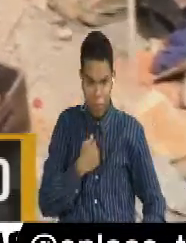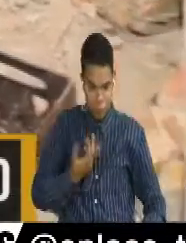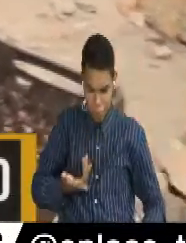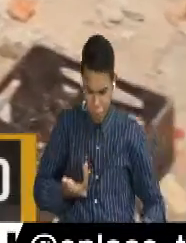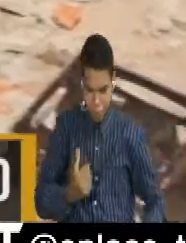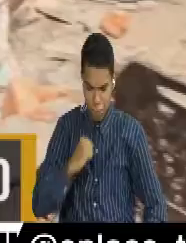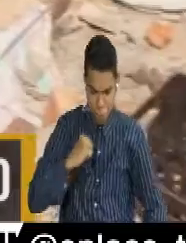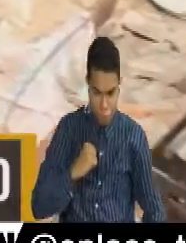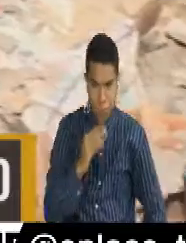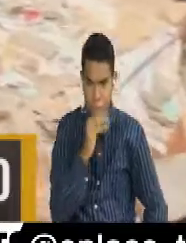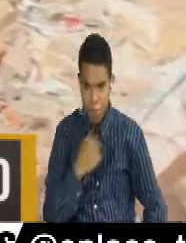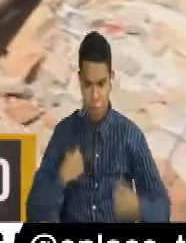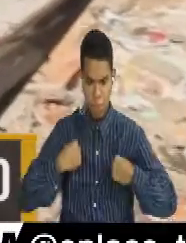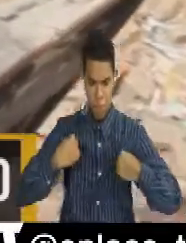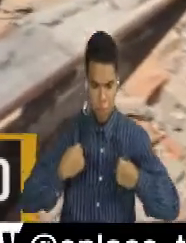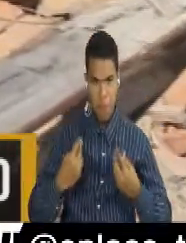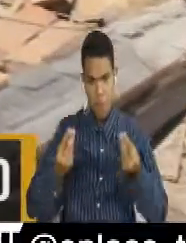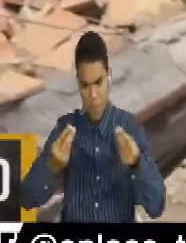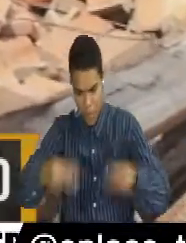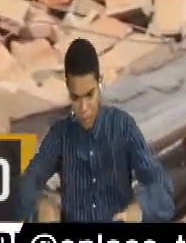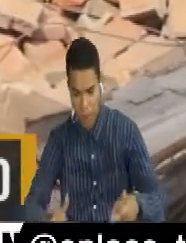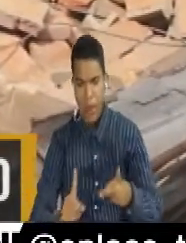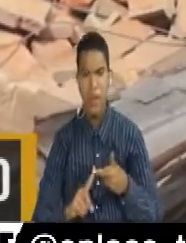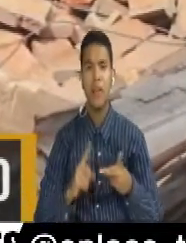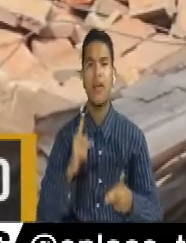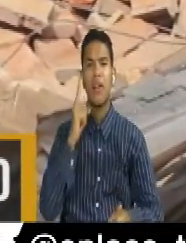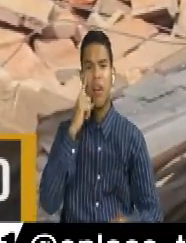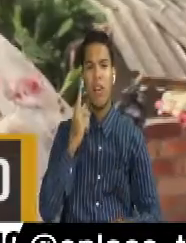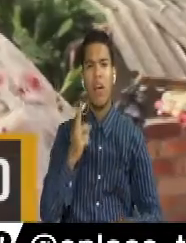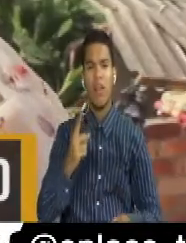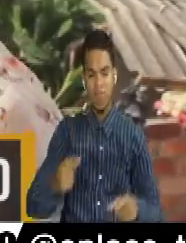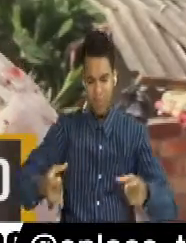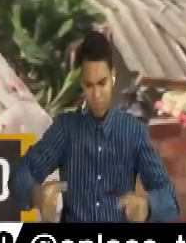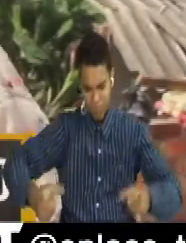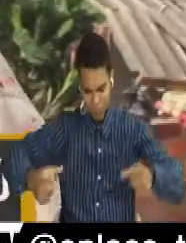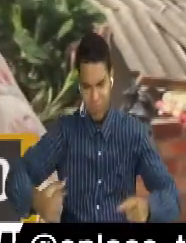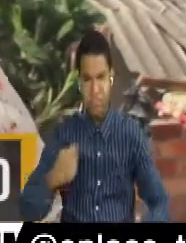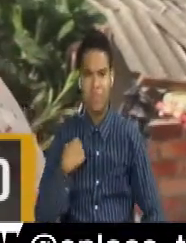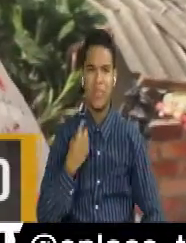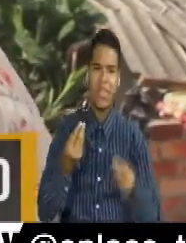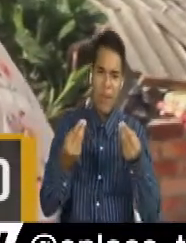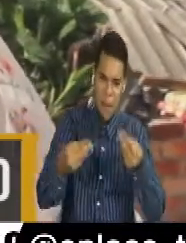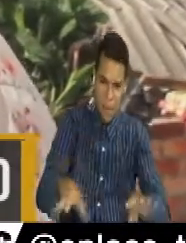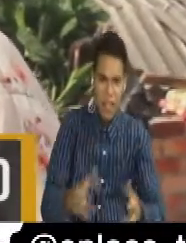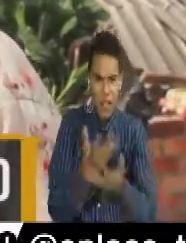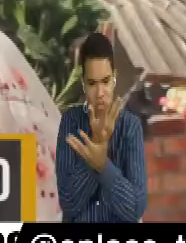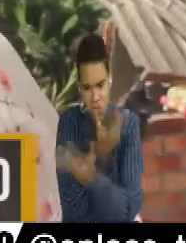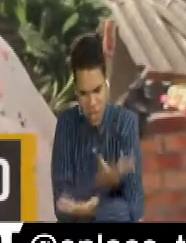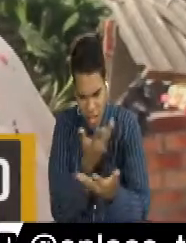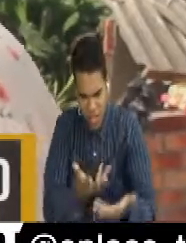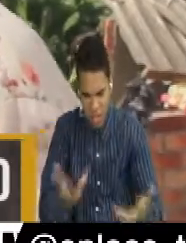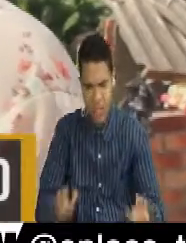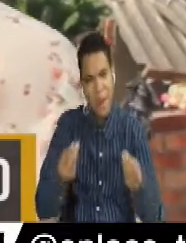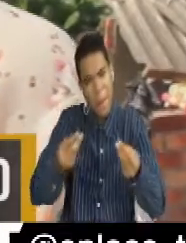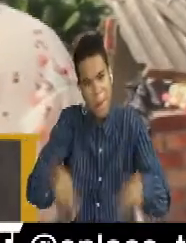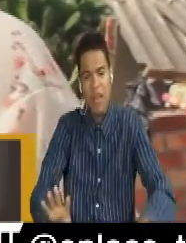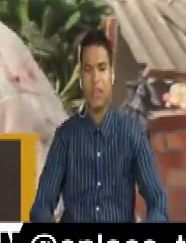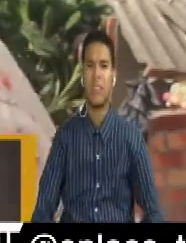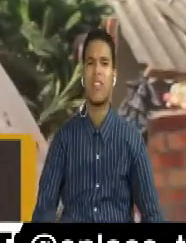ropa, perdí todo, molino, ponchera, todo están abajo ahí de los bloques. Porque era su sustento, ¿qué hacía usted